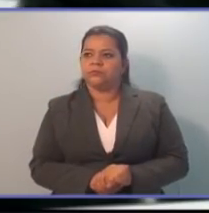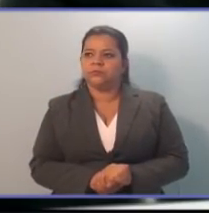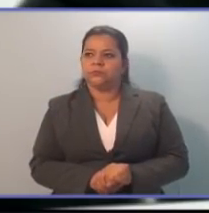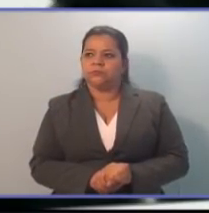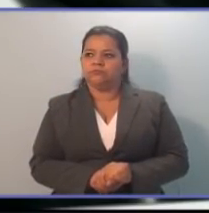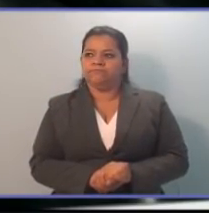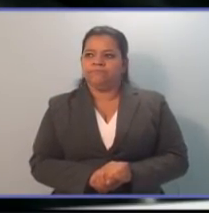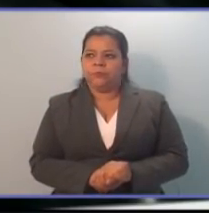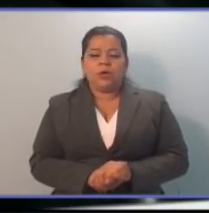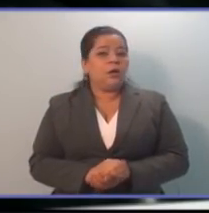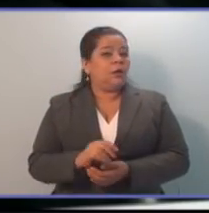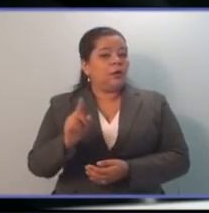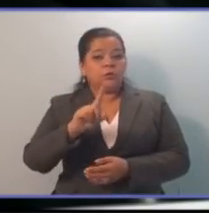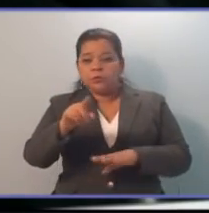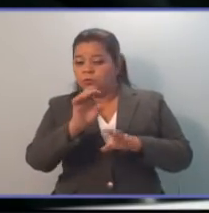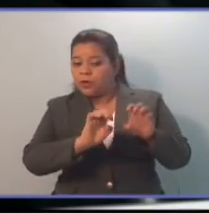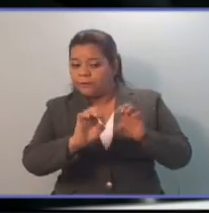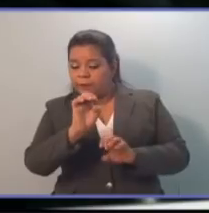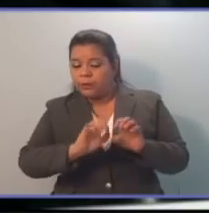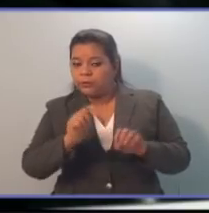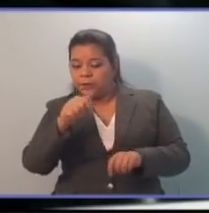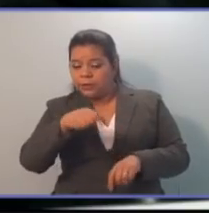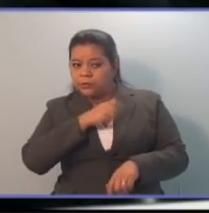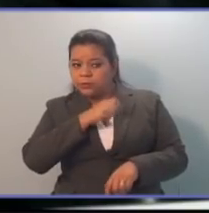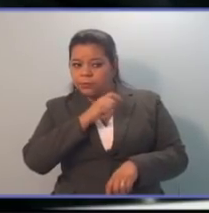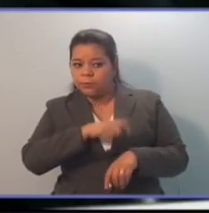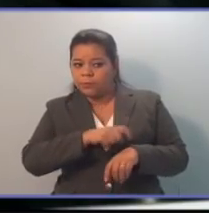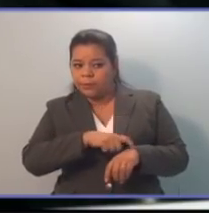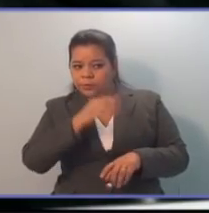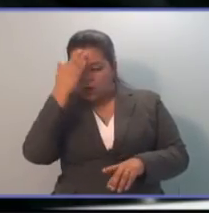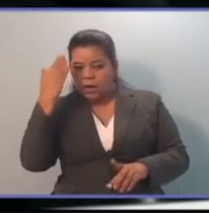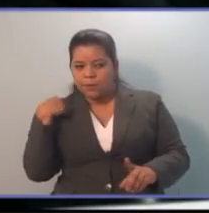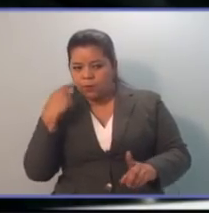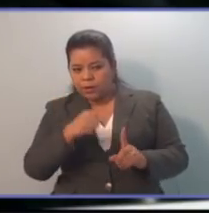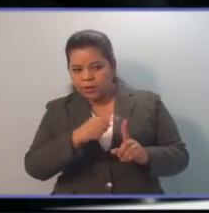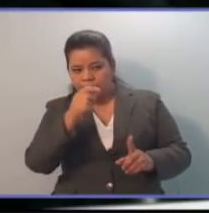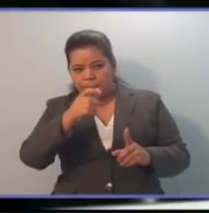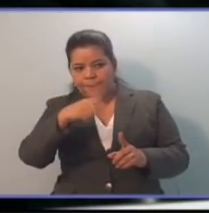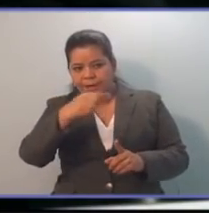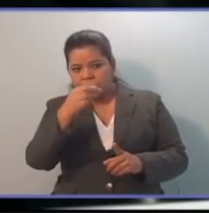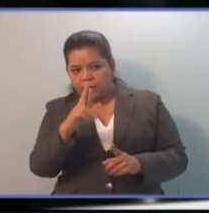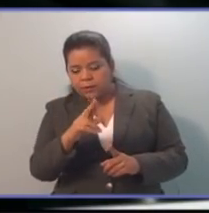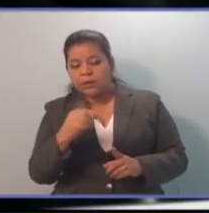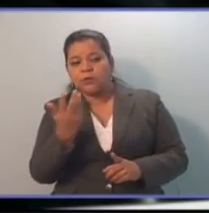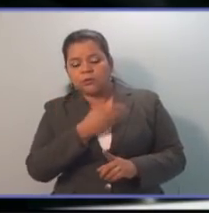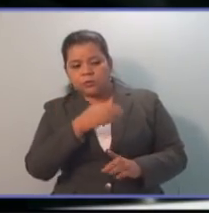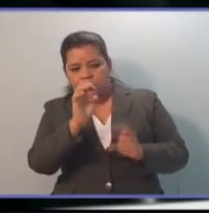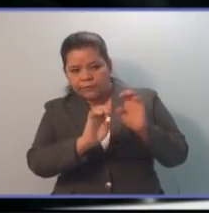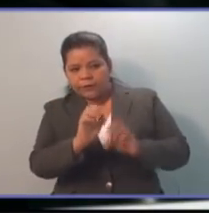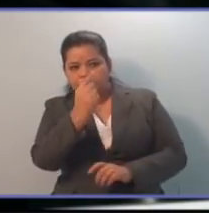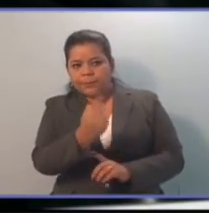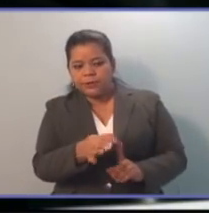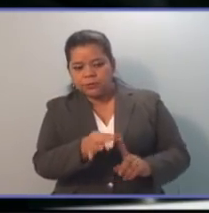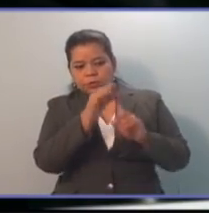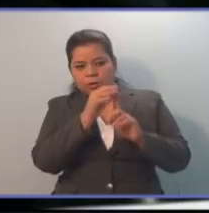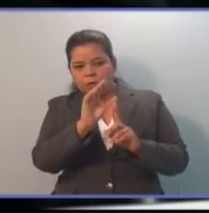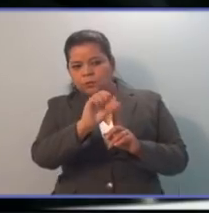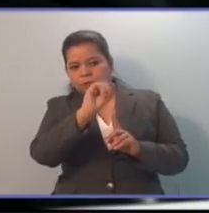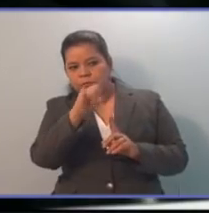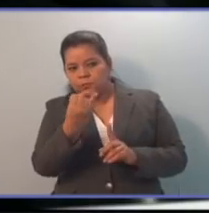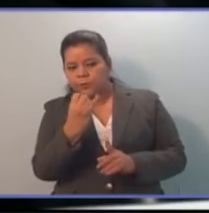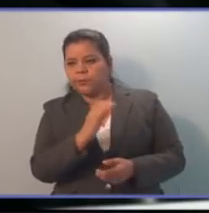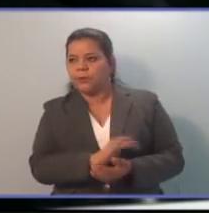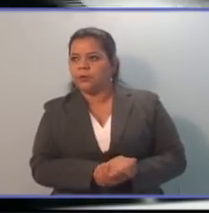No estamos evaluando que en este momento es procuradora, estamos evaluando a un aspirante para Corte Suprema de